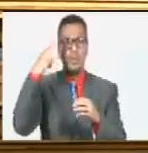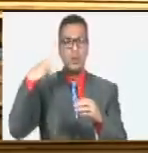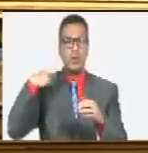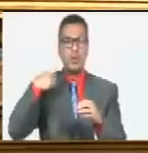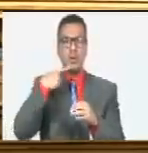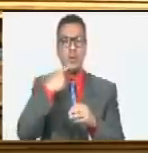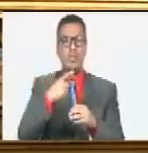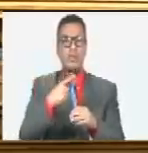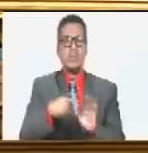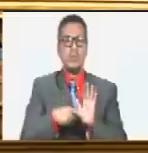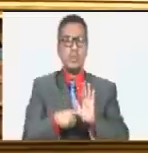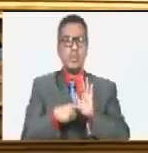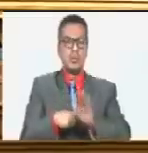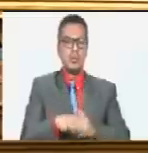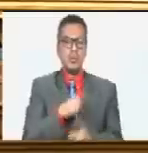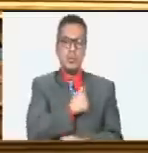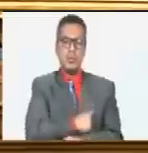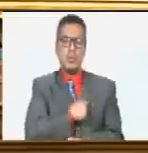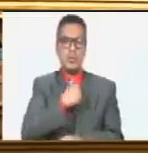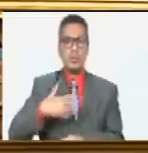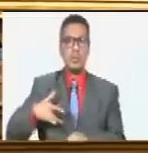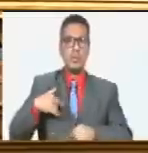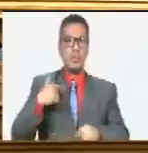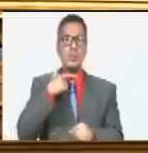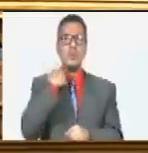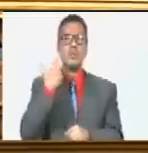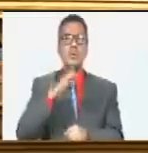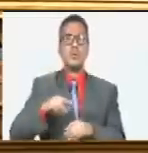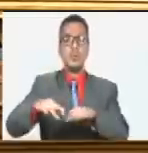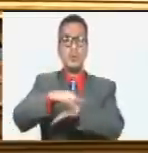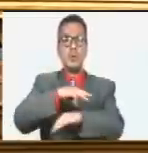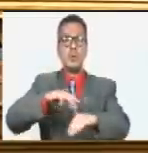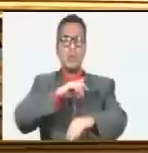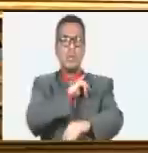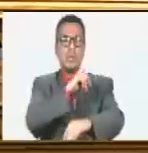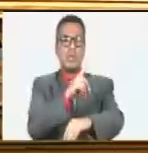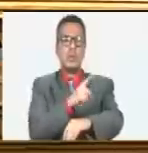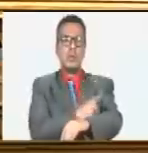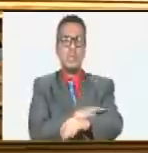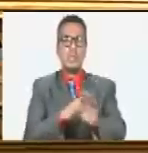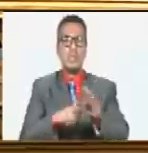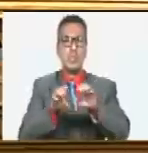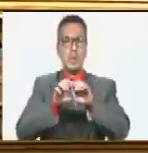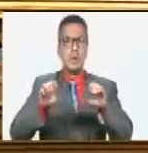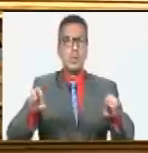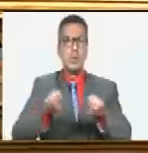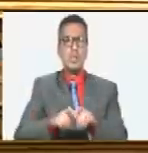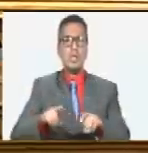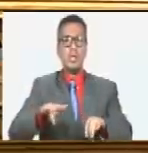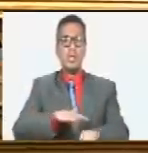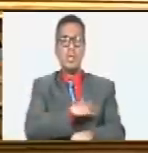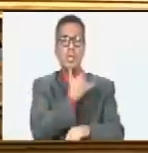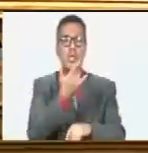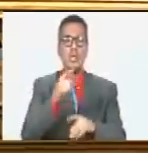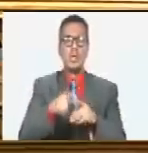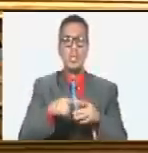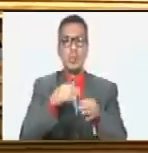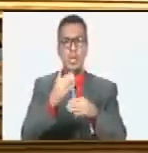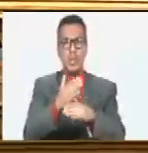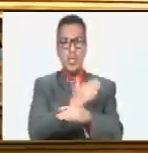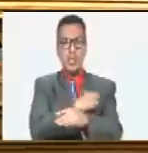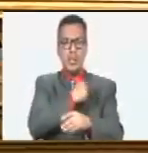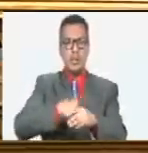nuestro pesar por el sensible fallecimiento de la ministra del Poder Popular para la Educación Universitaria y expresidenta del Poder